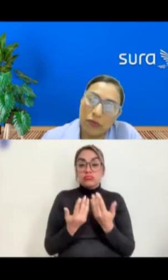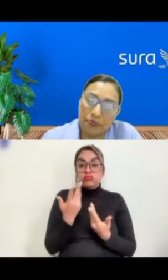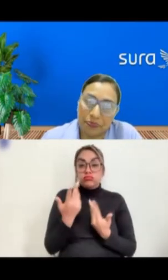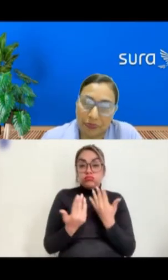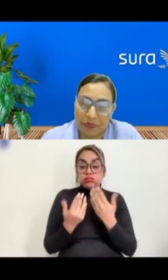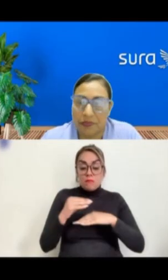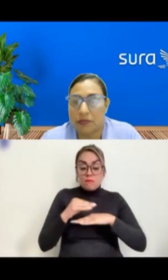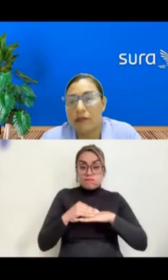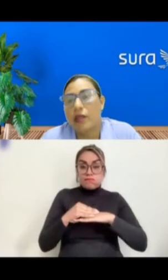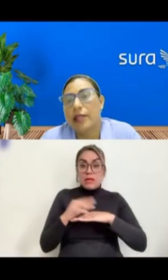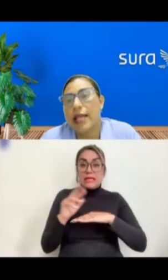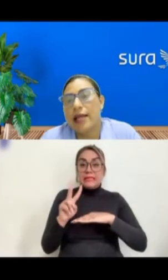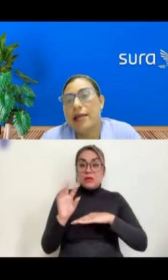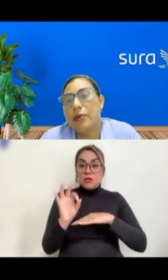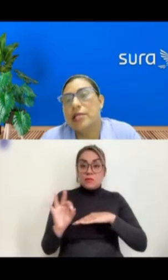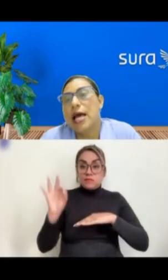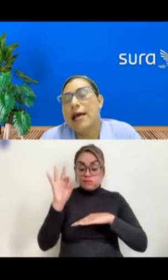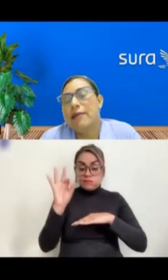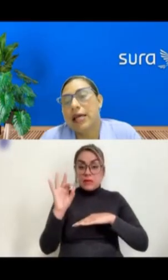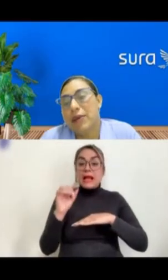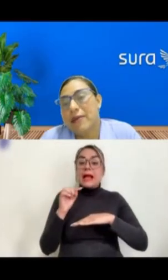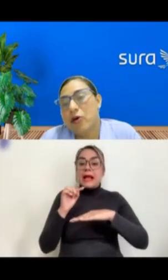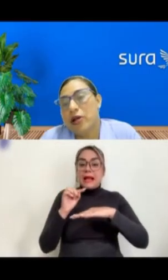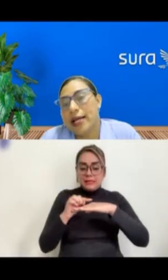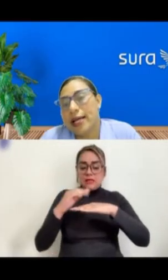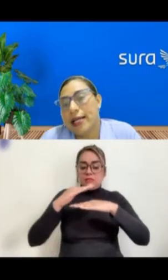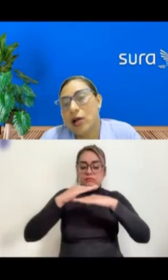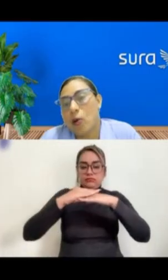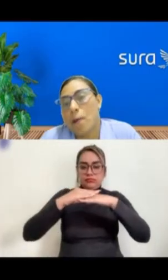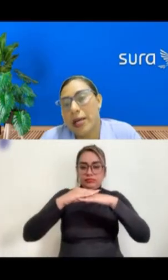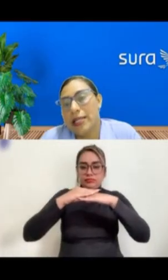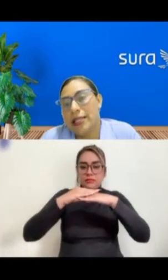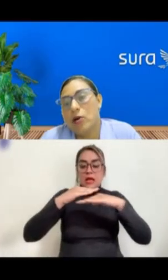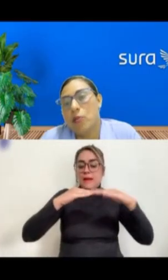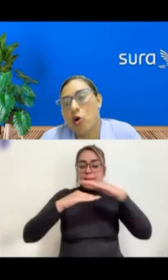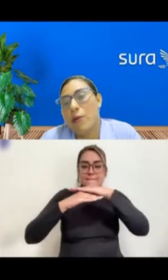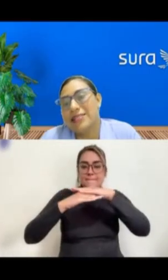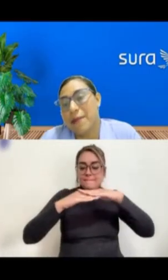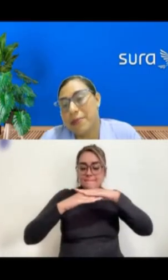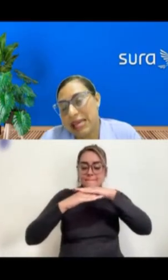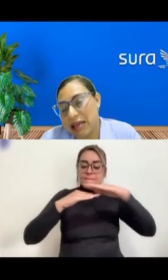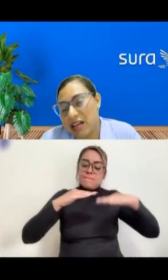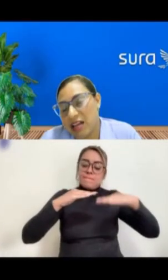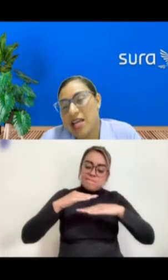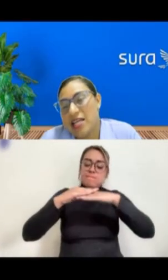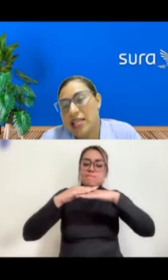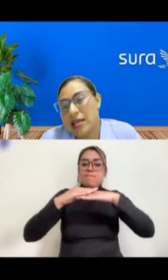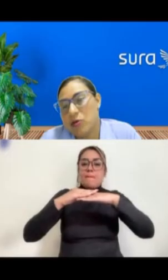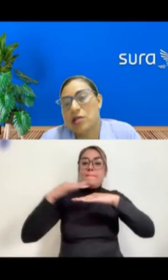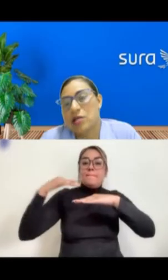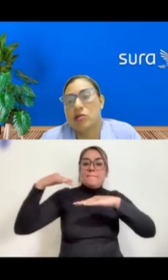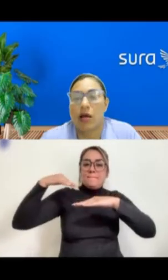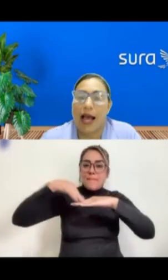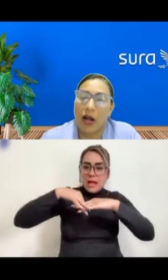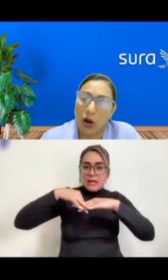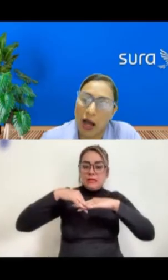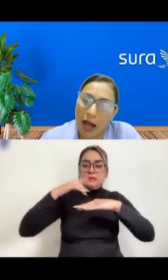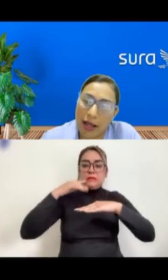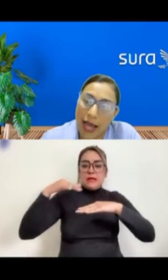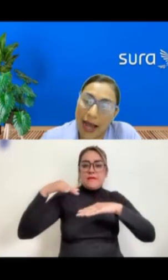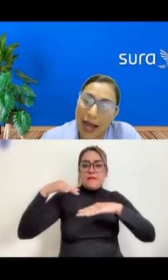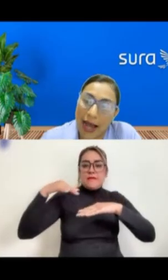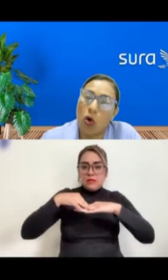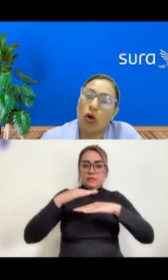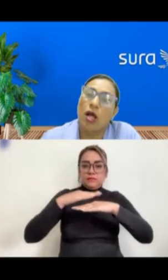segundo grado, ya ahí pues vemos que compromete un poco más la piel y tenemos que